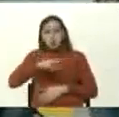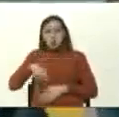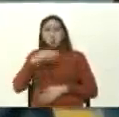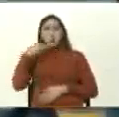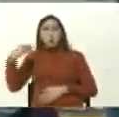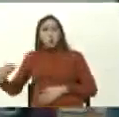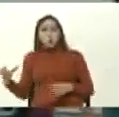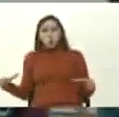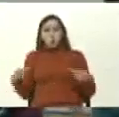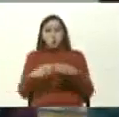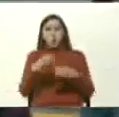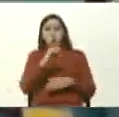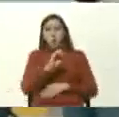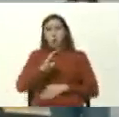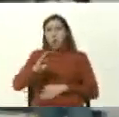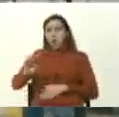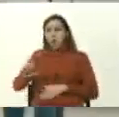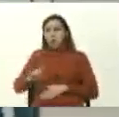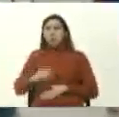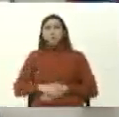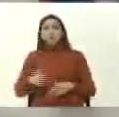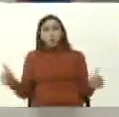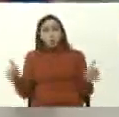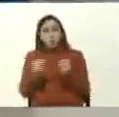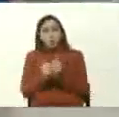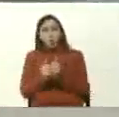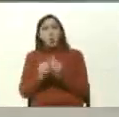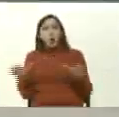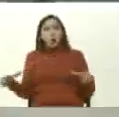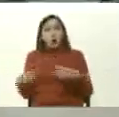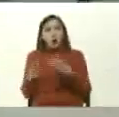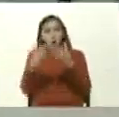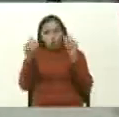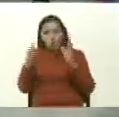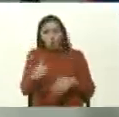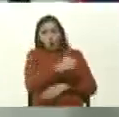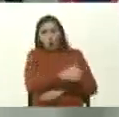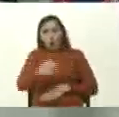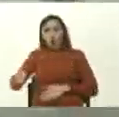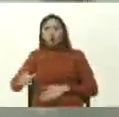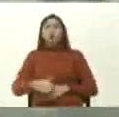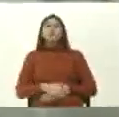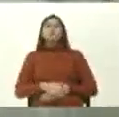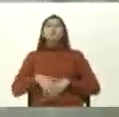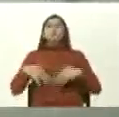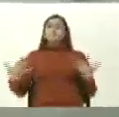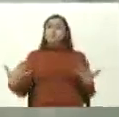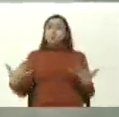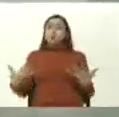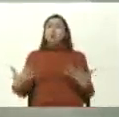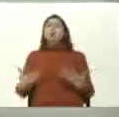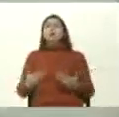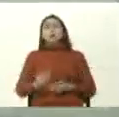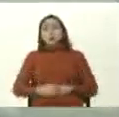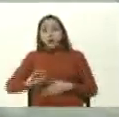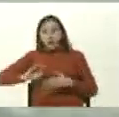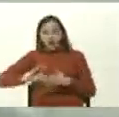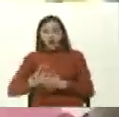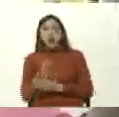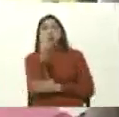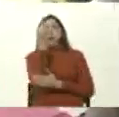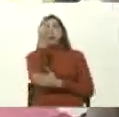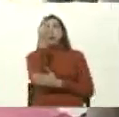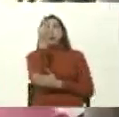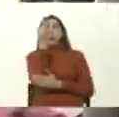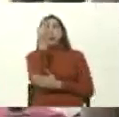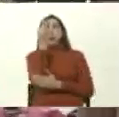UVE, que nos acompaña acá en nombre de los estudiantes, Dorbelis, para que inauguremos, vicepresidenta,